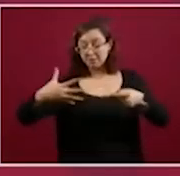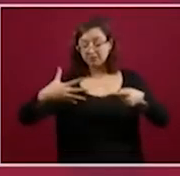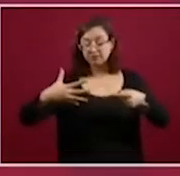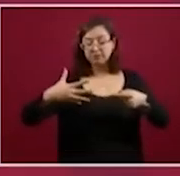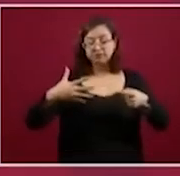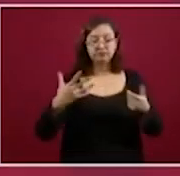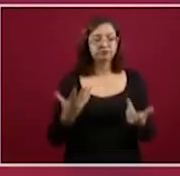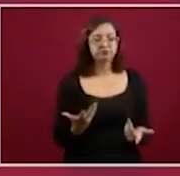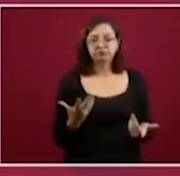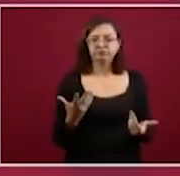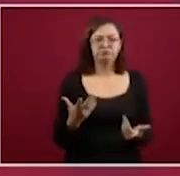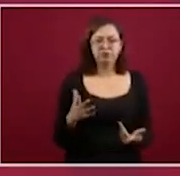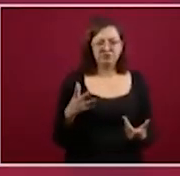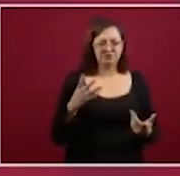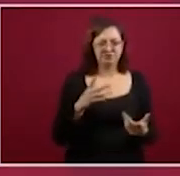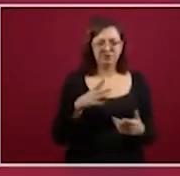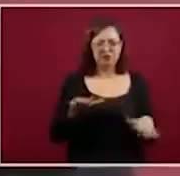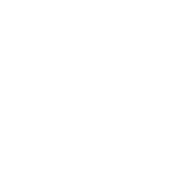antipopulares